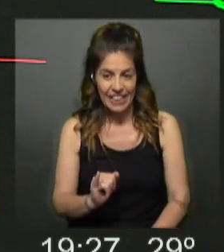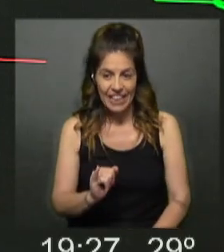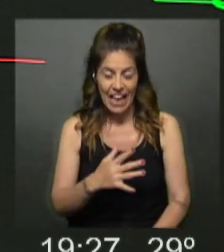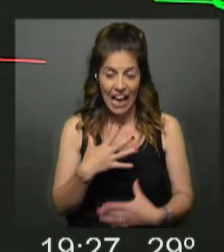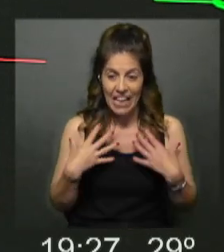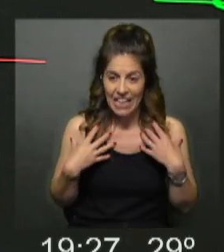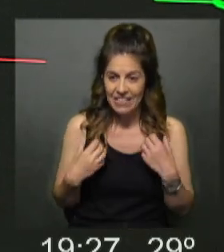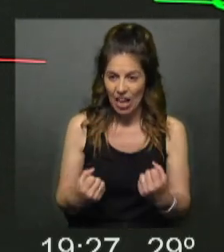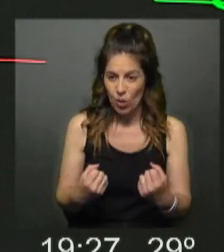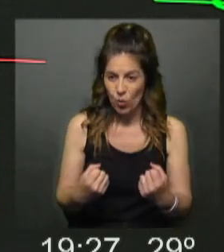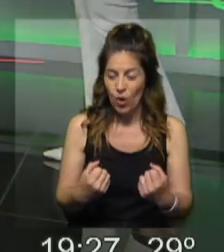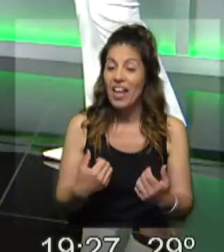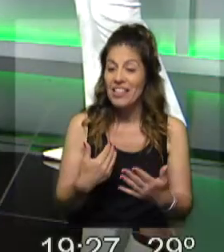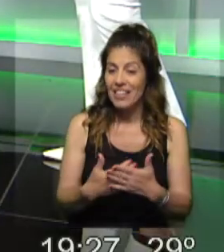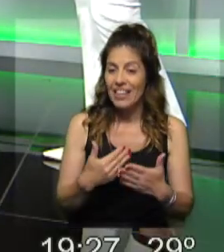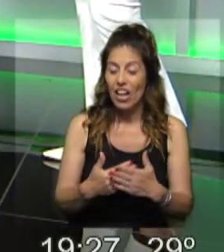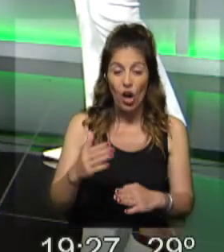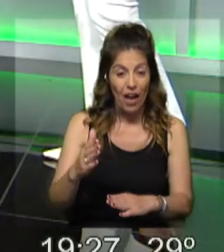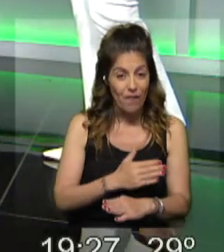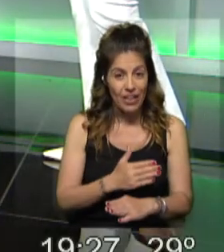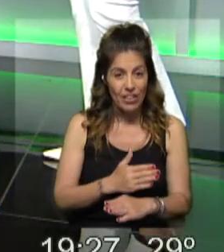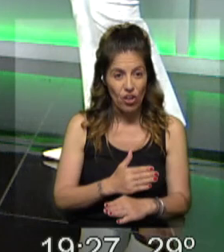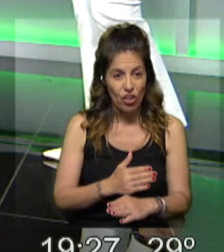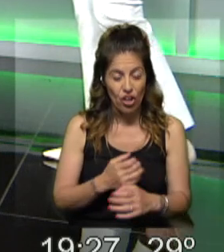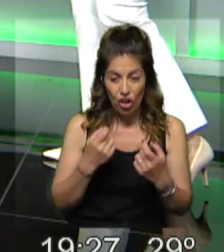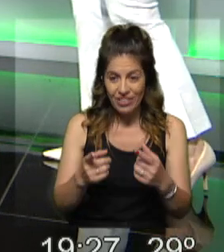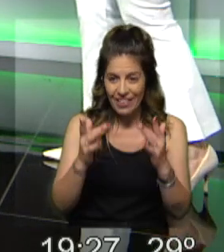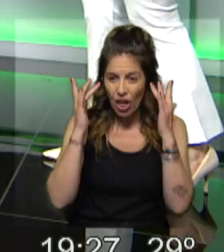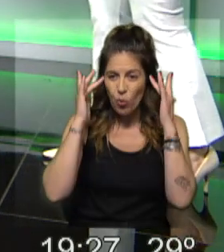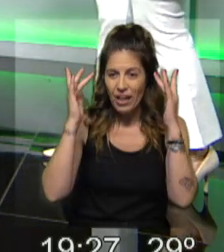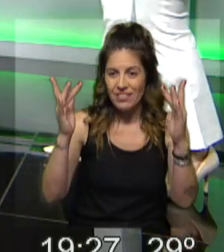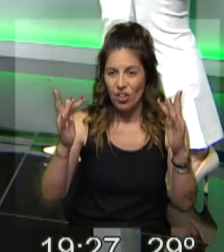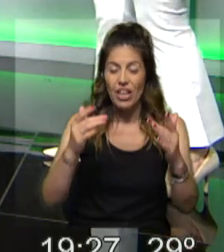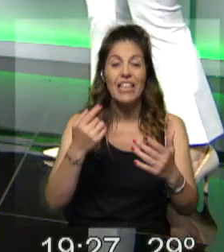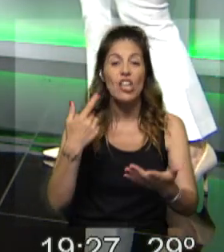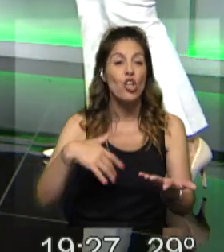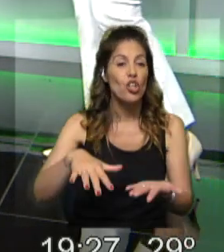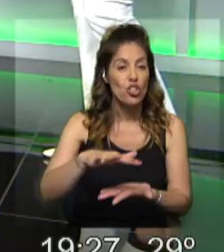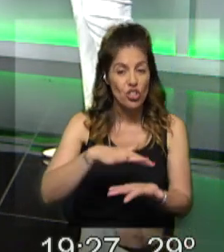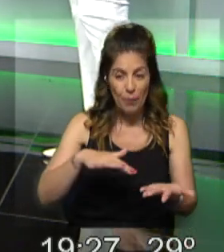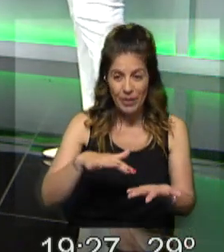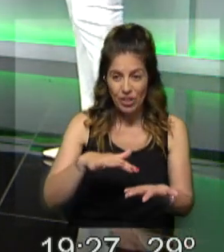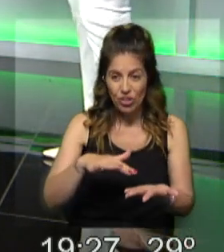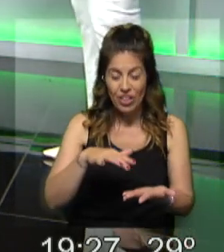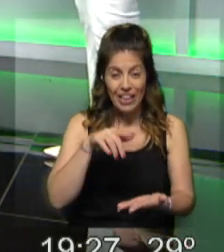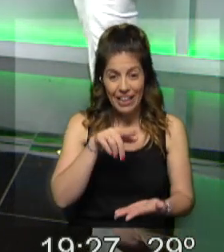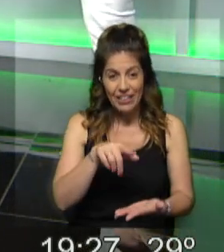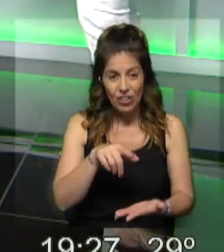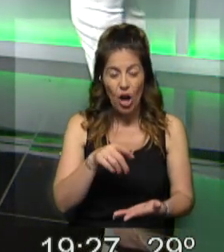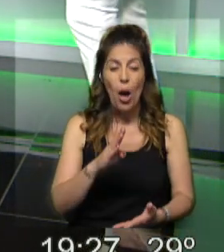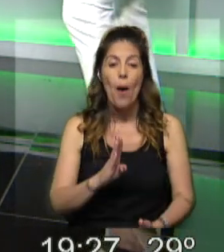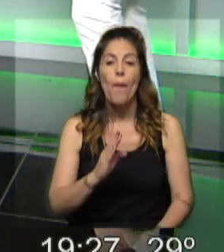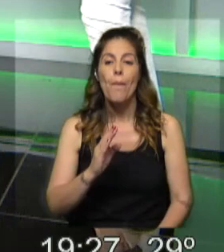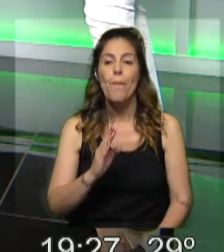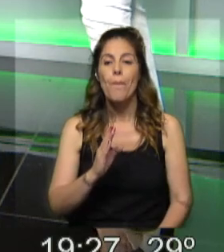ejemplo mucho y es inferior lo que se dedica a educación y en muchos otros ámbitos o sea totalmente y acá estamos viendo el pb de toda